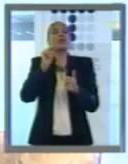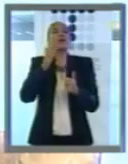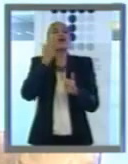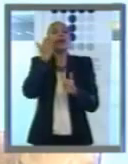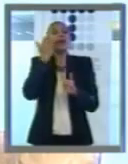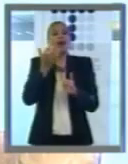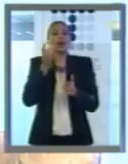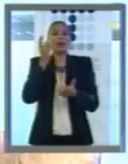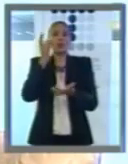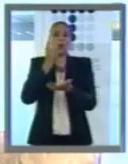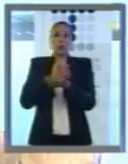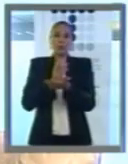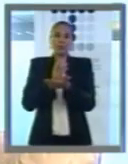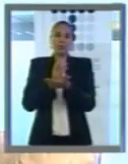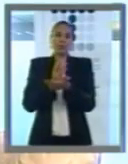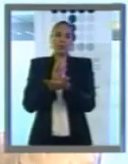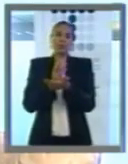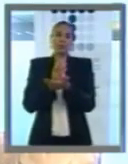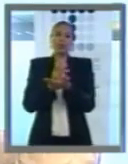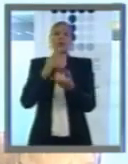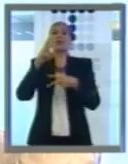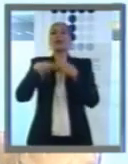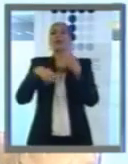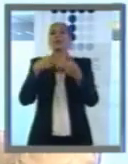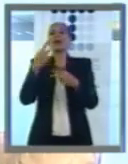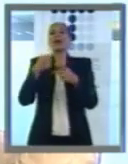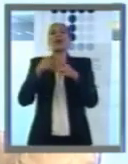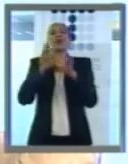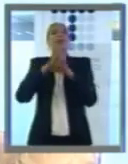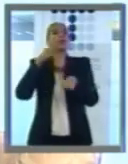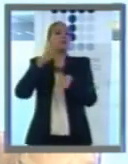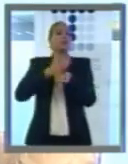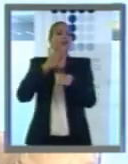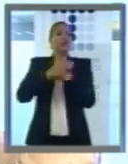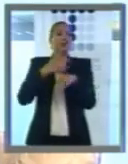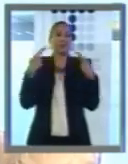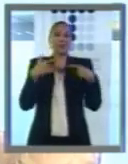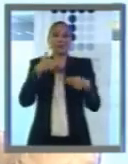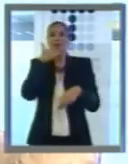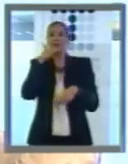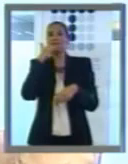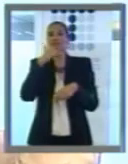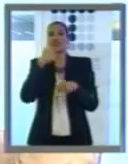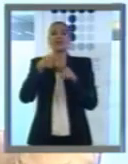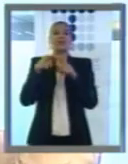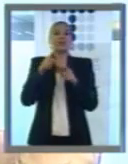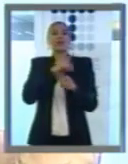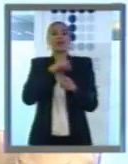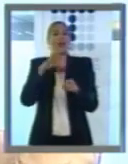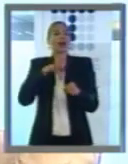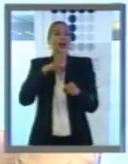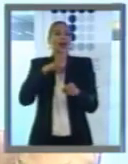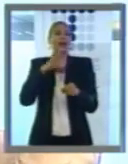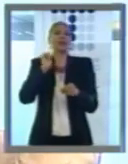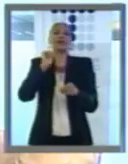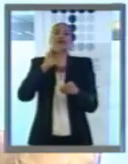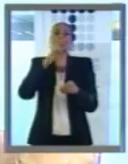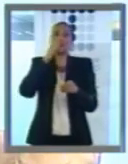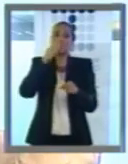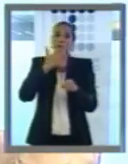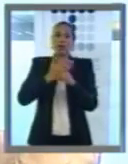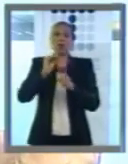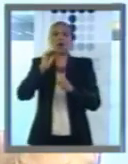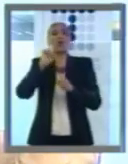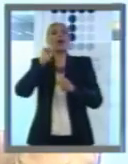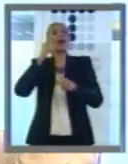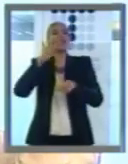queremos solamente ir al castigo de los corruptos, pues sí, que haya responsabilidad y consecuencias es